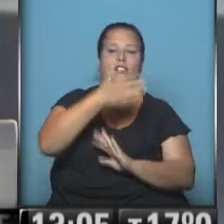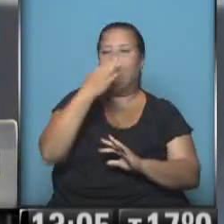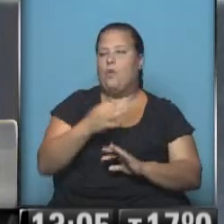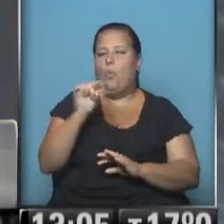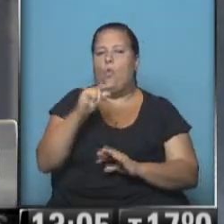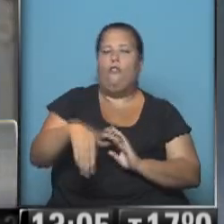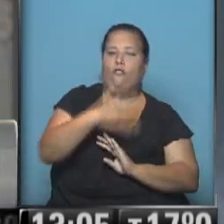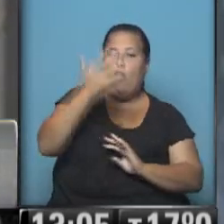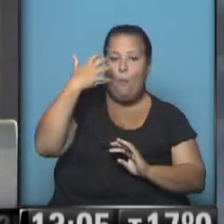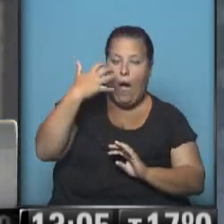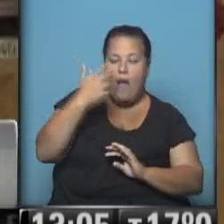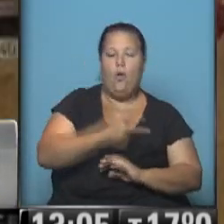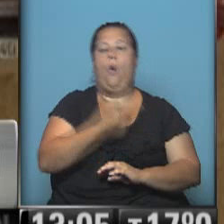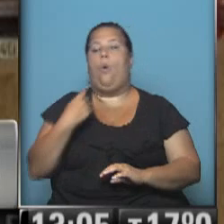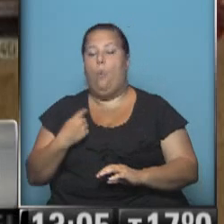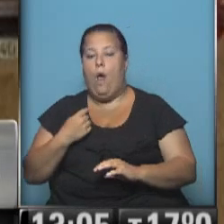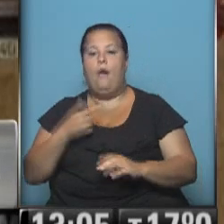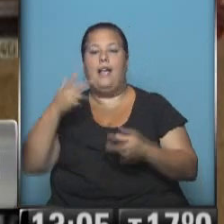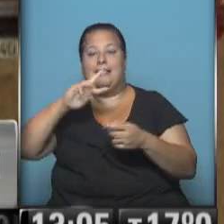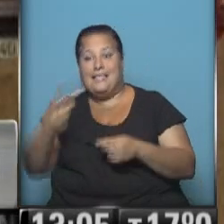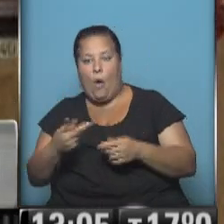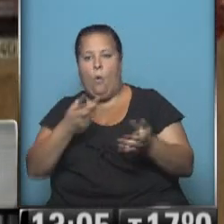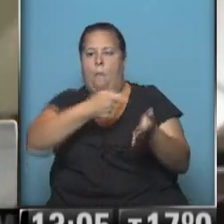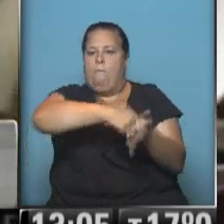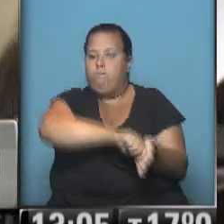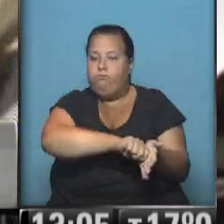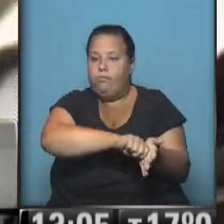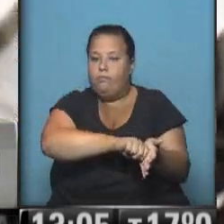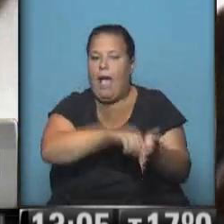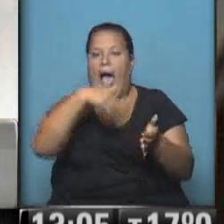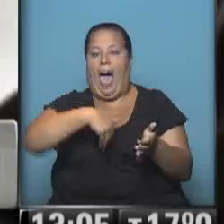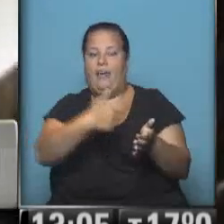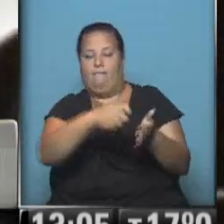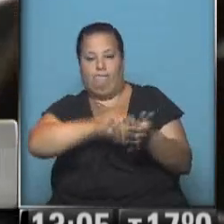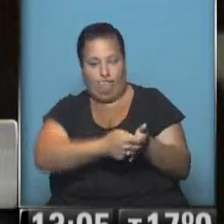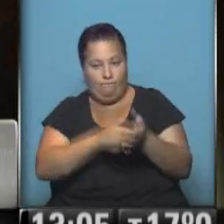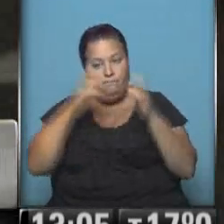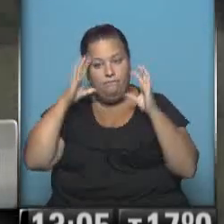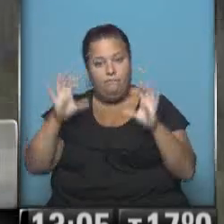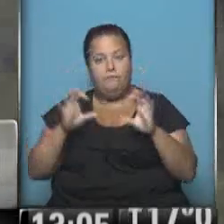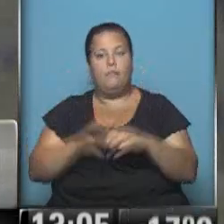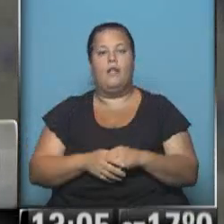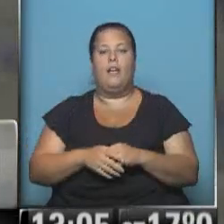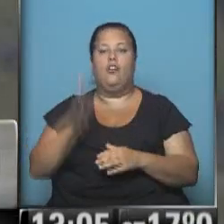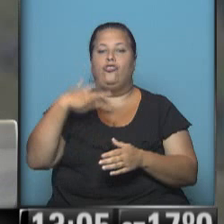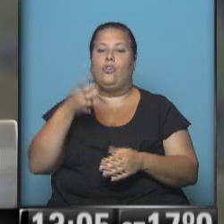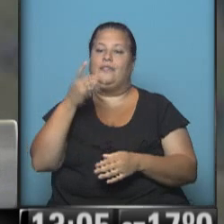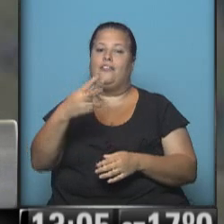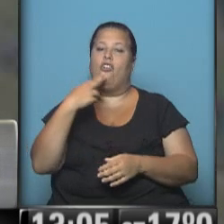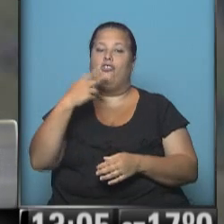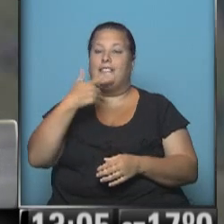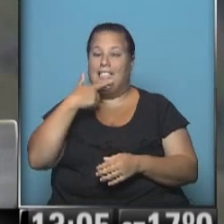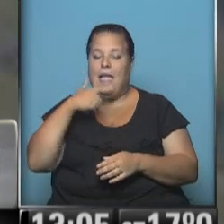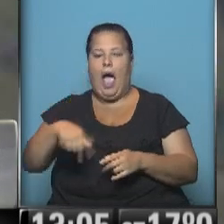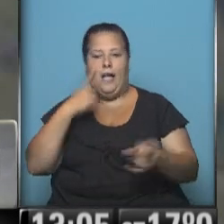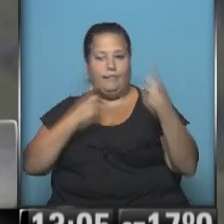seguramente un instante para ir al baño y el copiloto trabó la puerta desde adentro. Recordemos que desde los atentados del 11S hay una